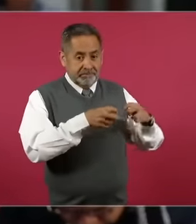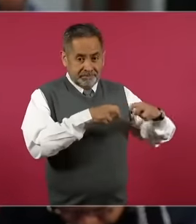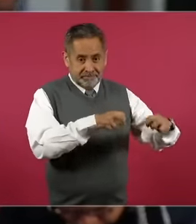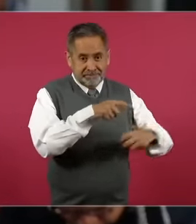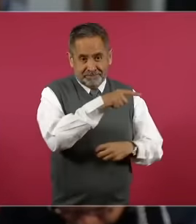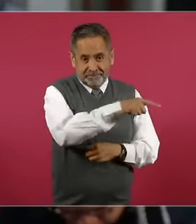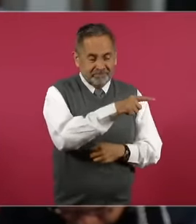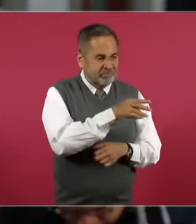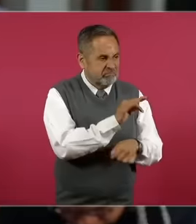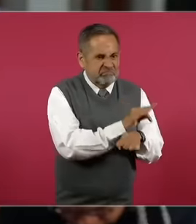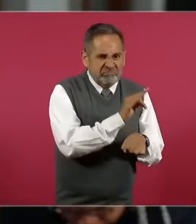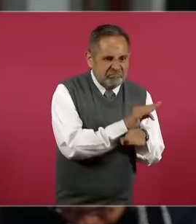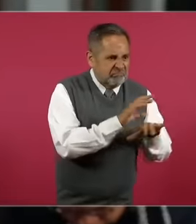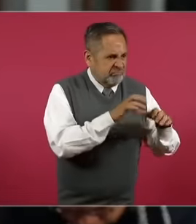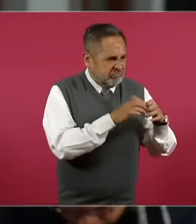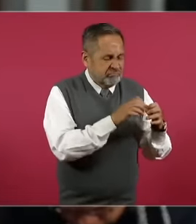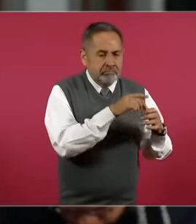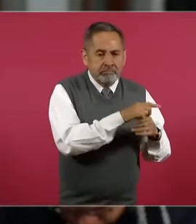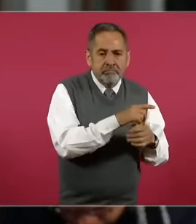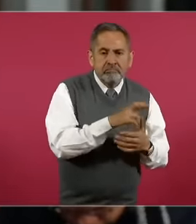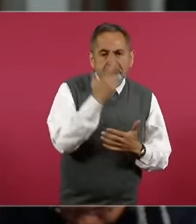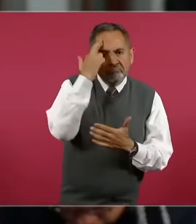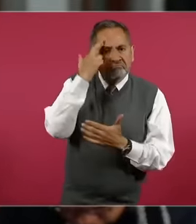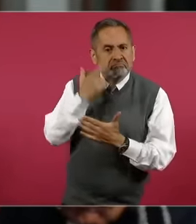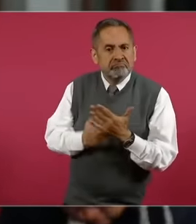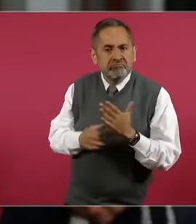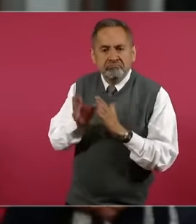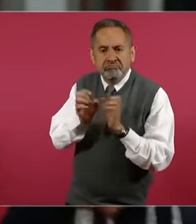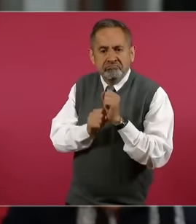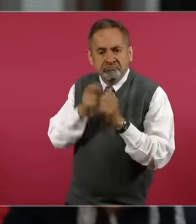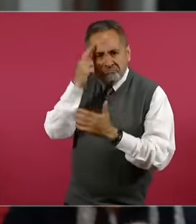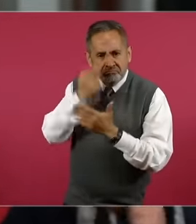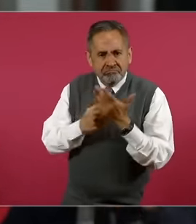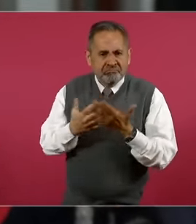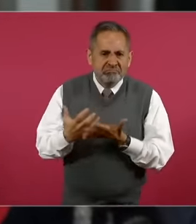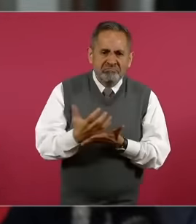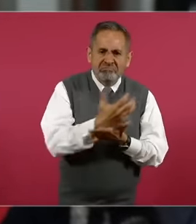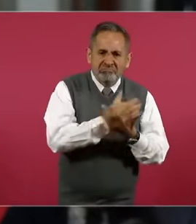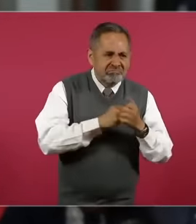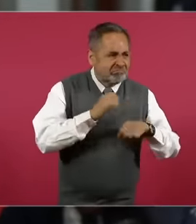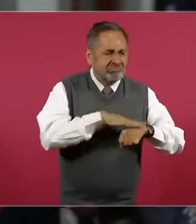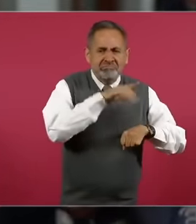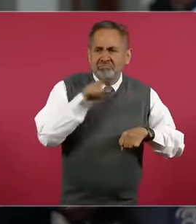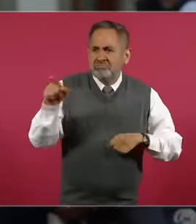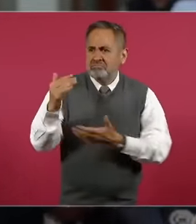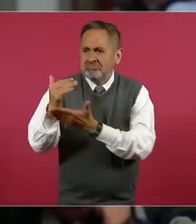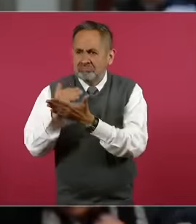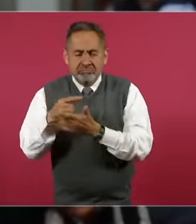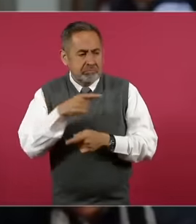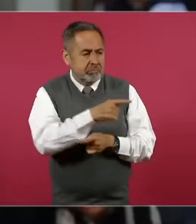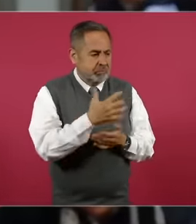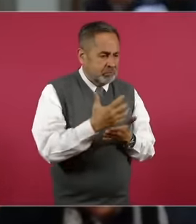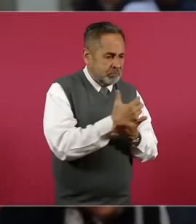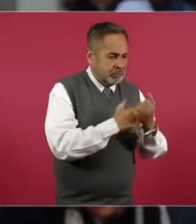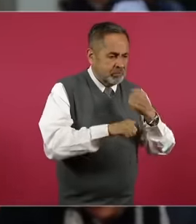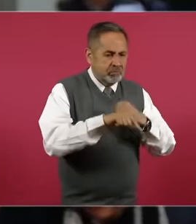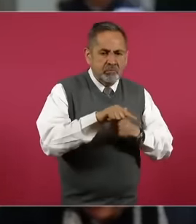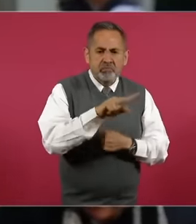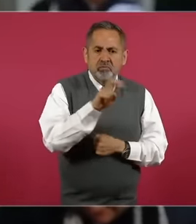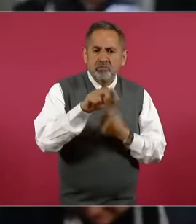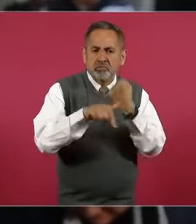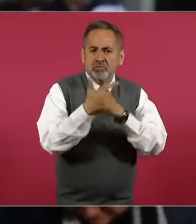reforma judicial, además de violar la Constitución ganando más que usted, unos 212 mil pesos